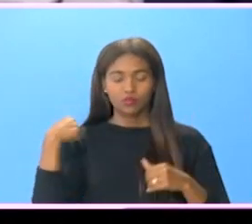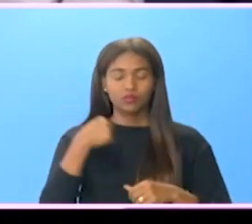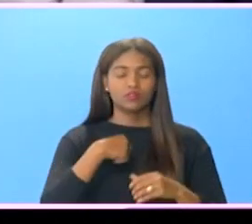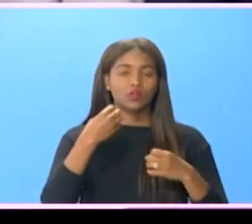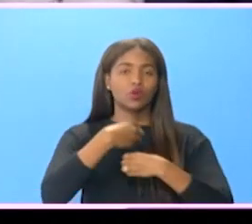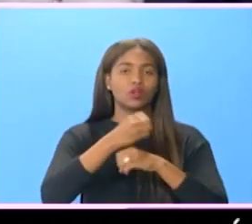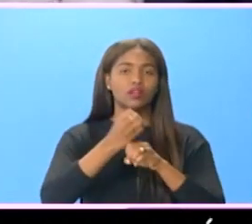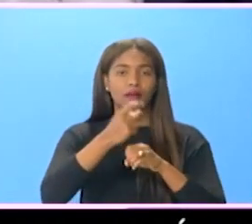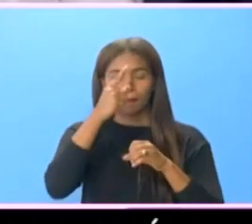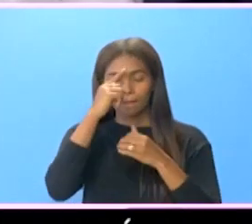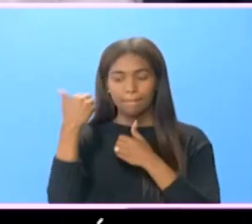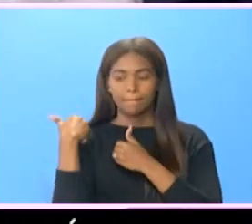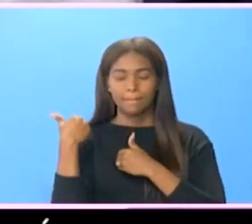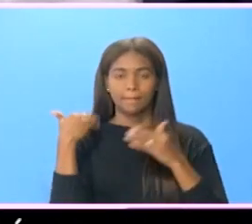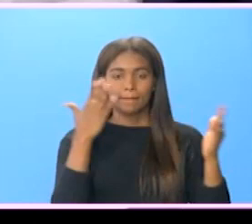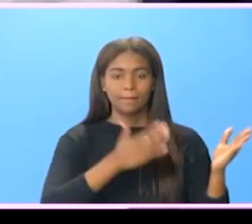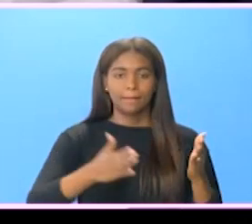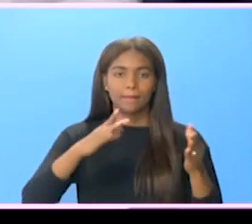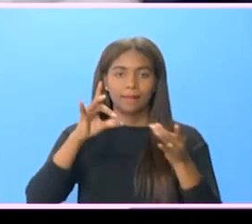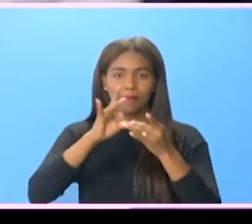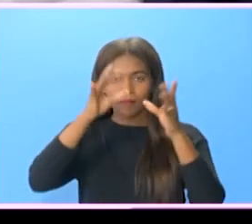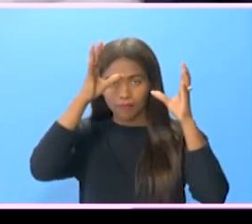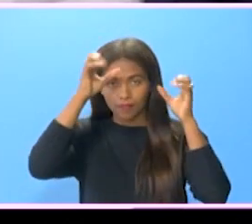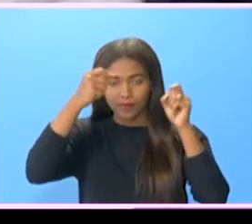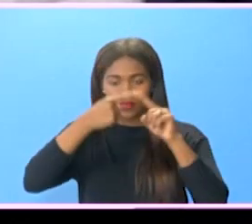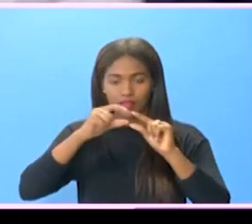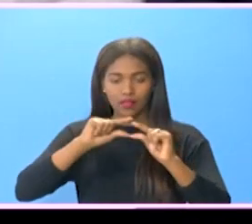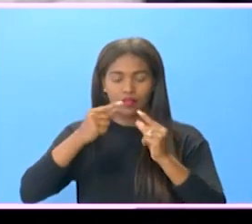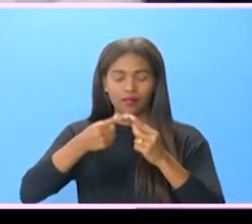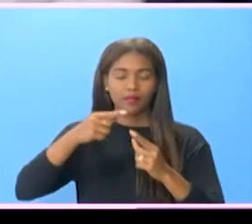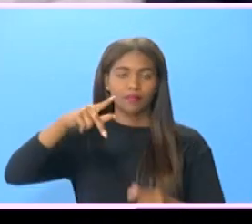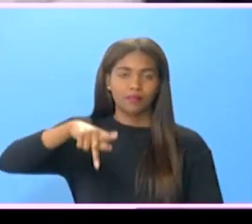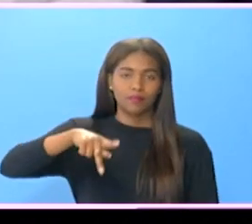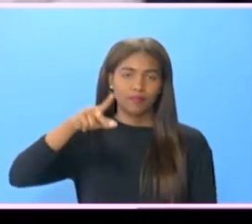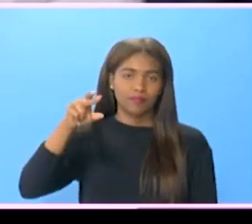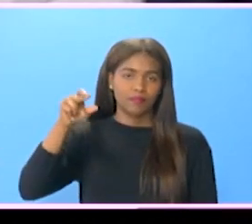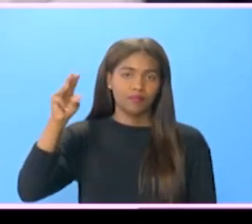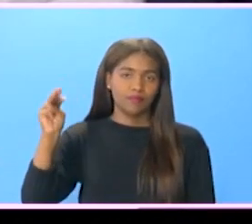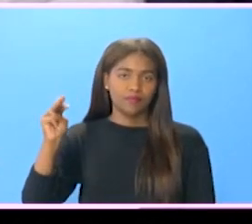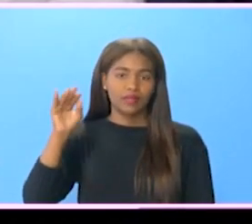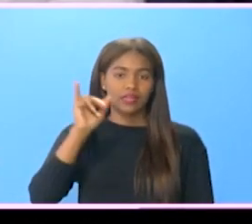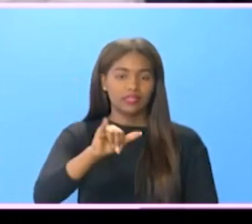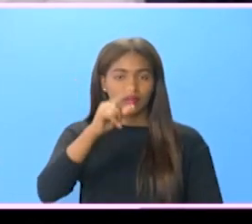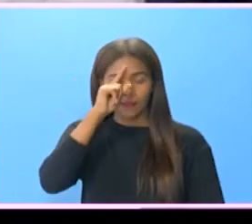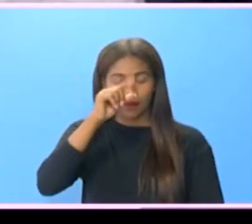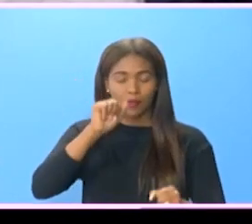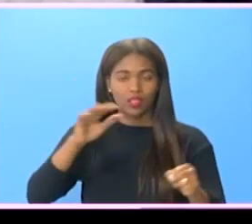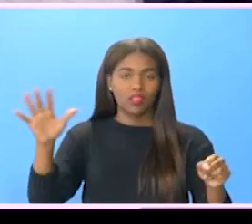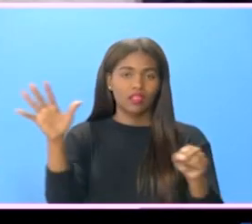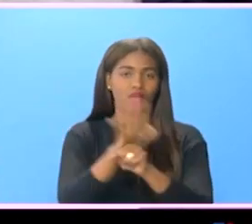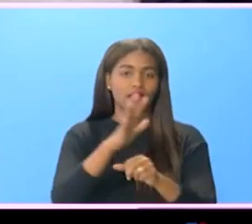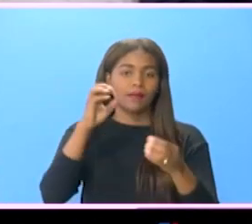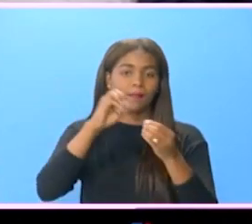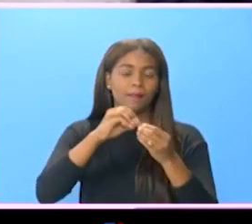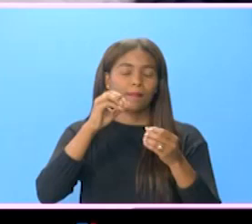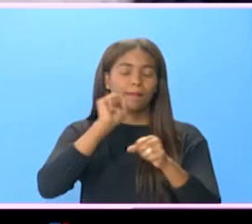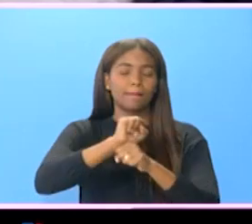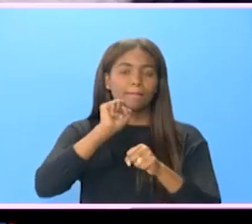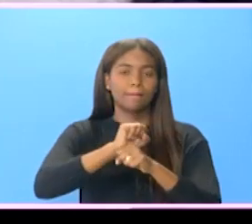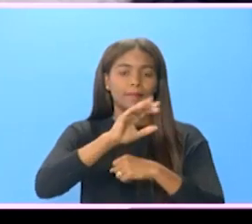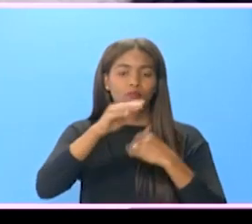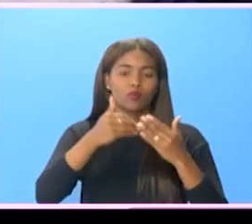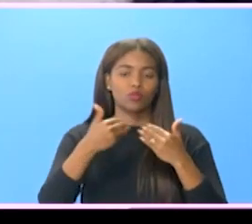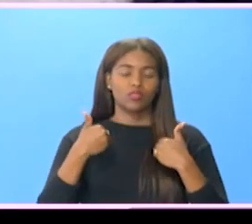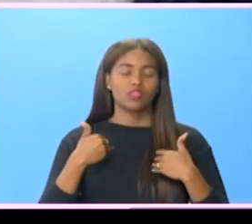como coordinador de la presidencia del Partido Revolucionario Moderno, esto sí para complementar las labores que se